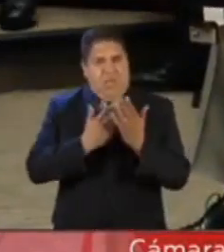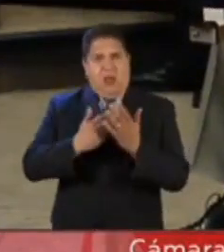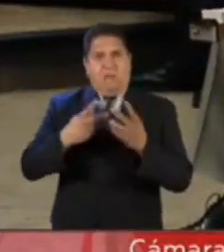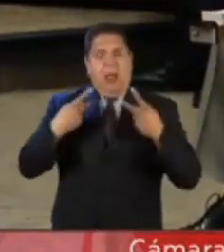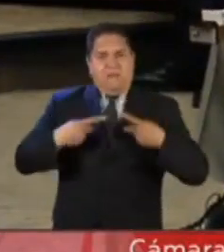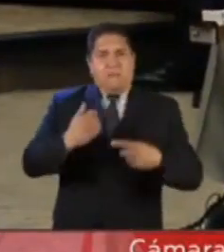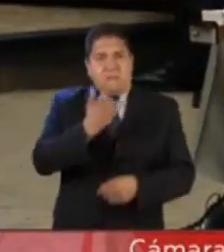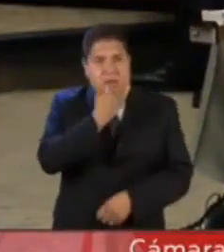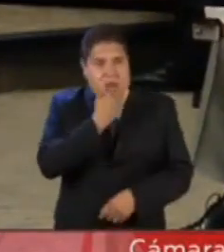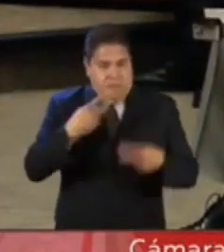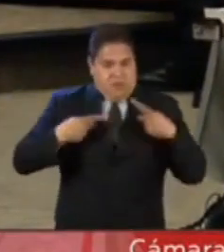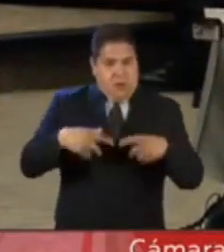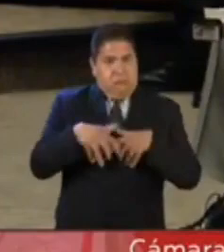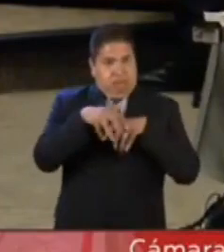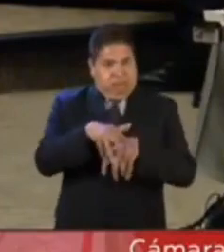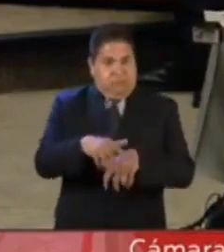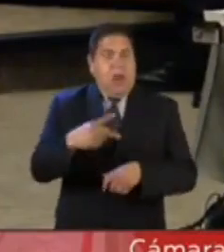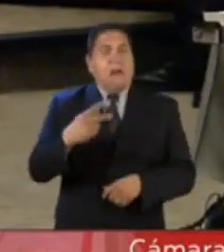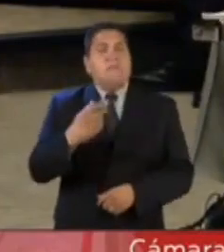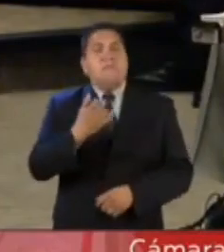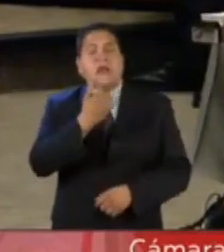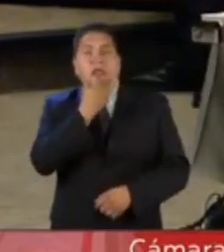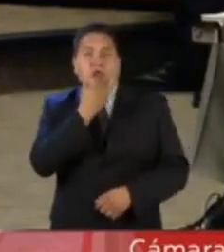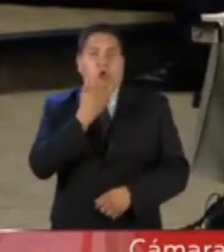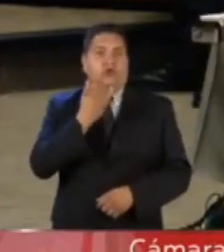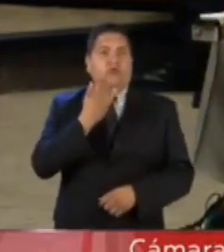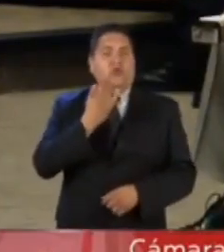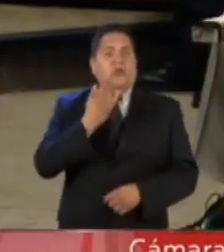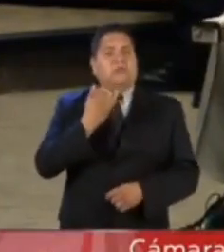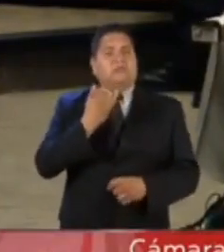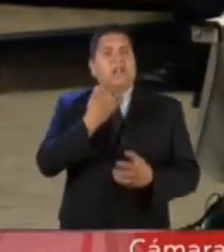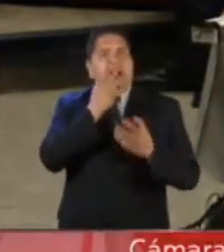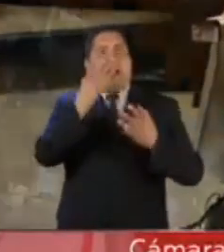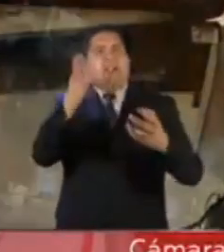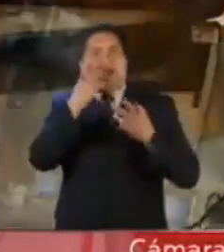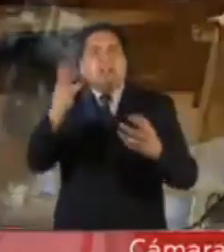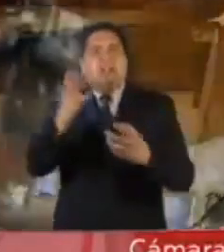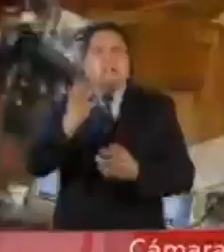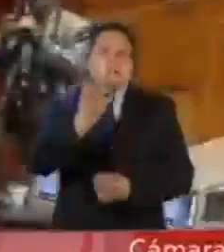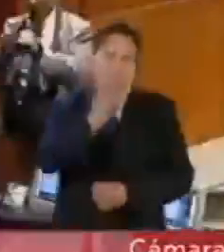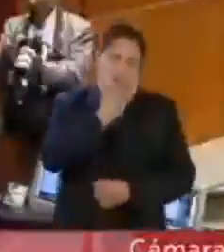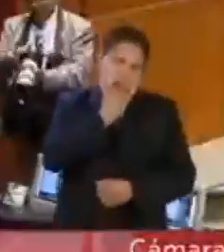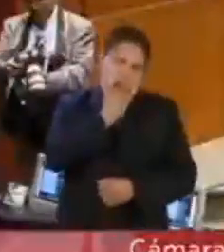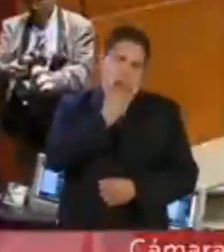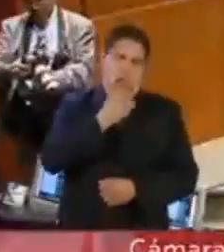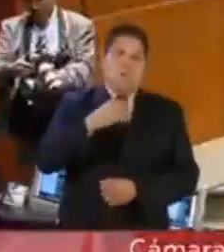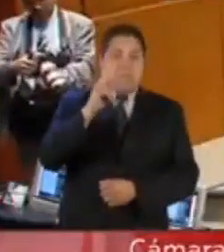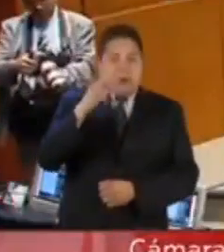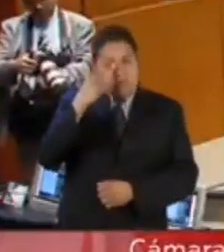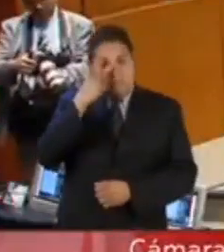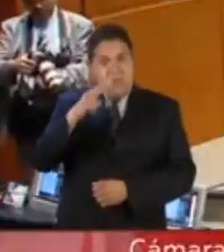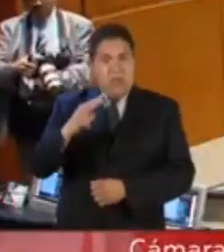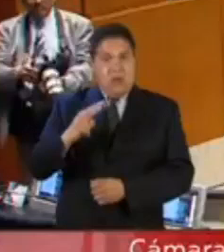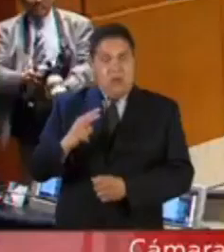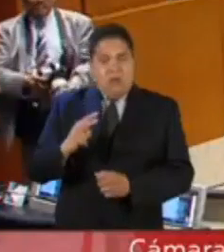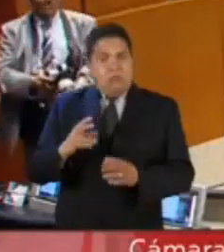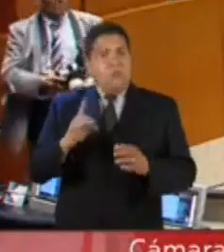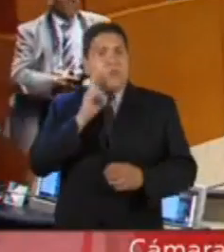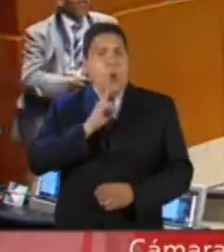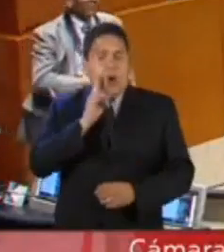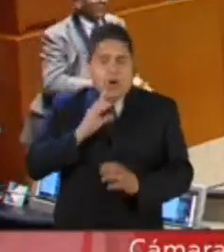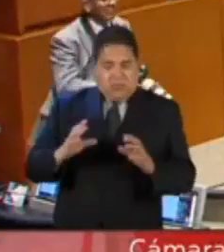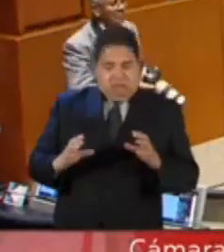las molestias pero en mexico a las mujeres a las mujeres nos están matando y si